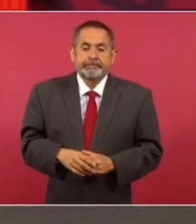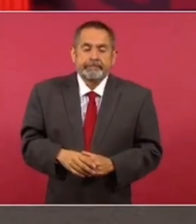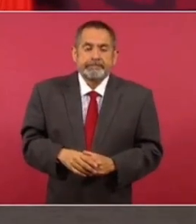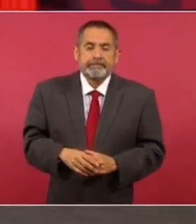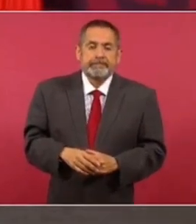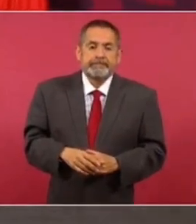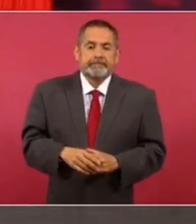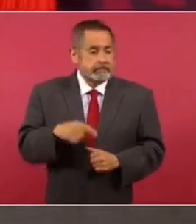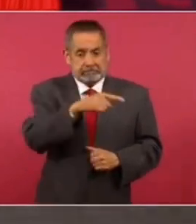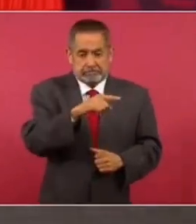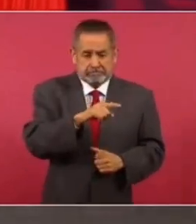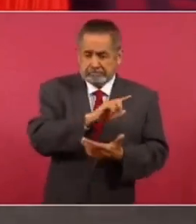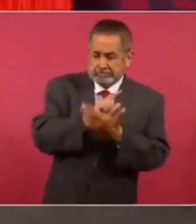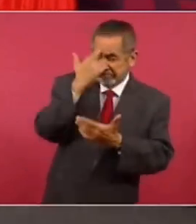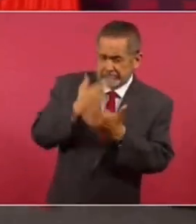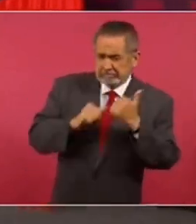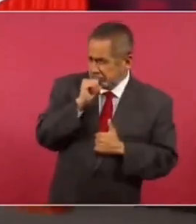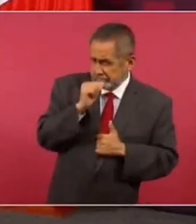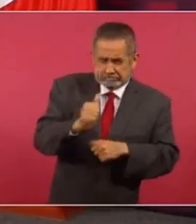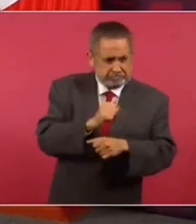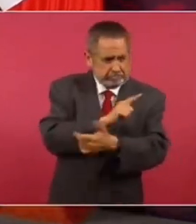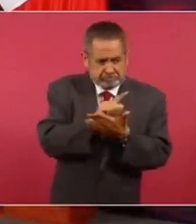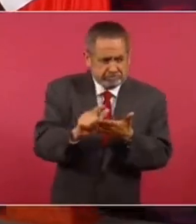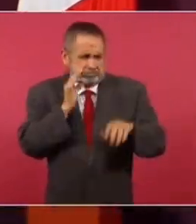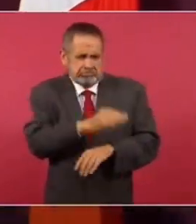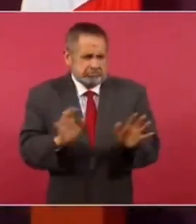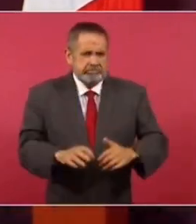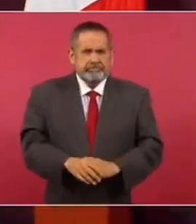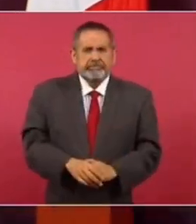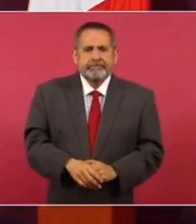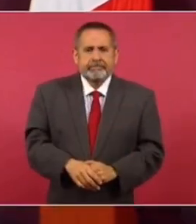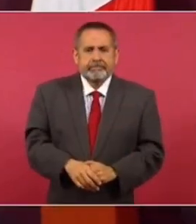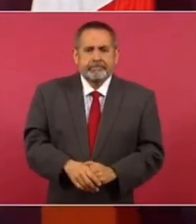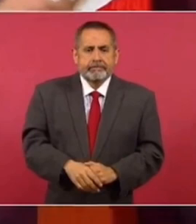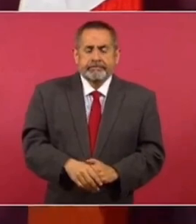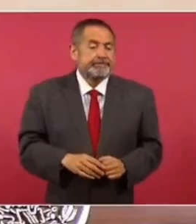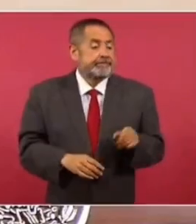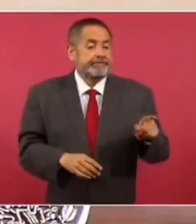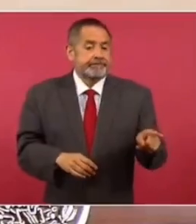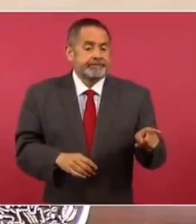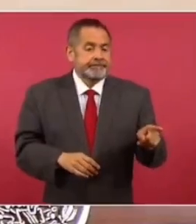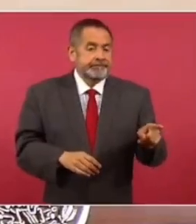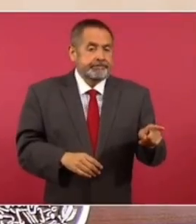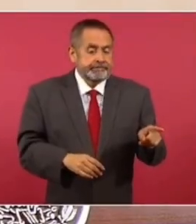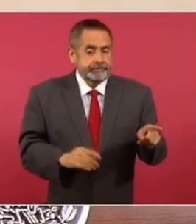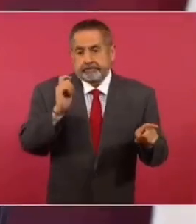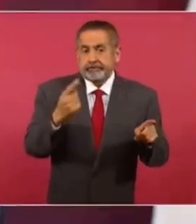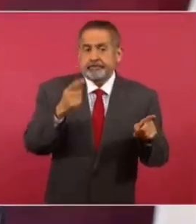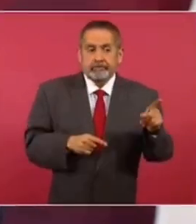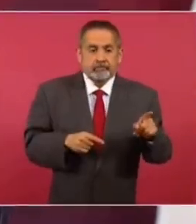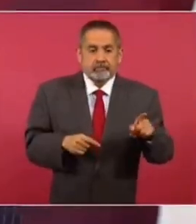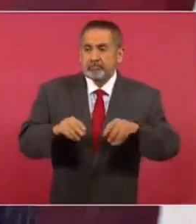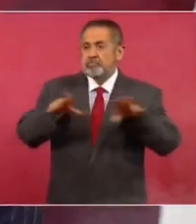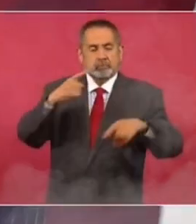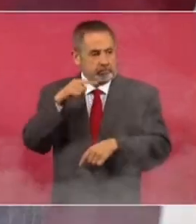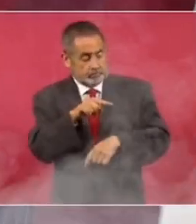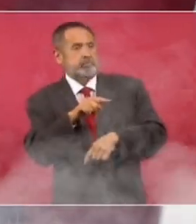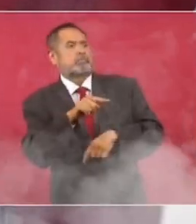no cometió ningún ilícito, no tiene por qué preocuparse. Lo que sí es muy evidente, lo que sí es público y